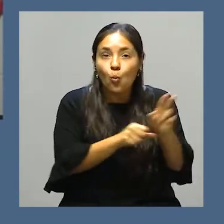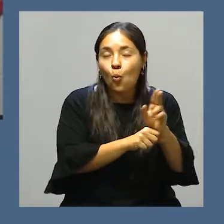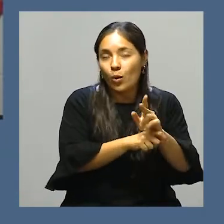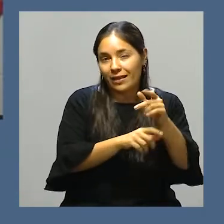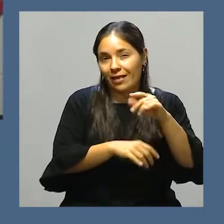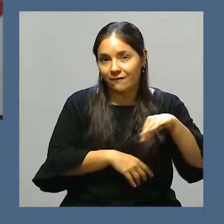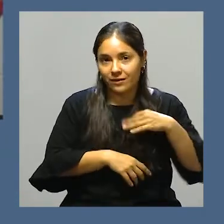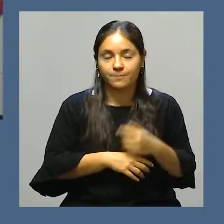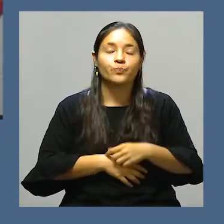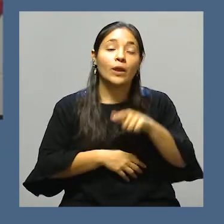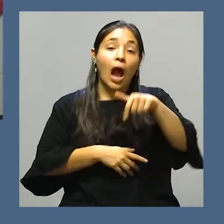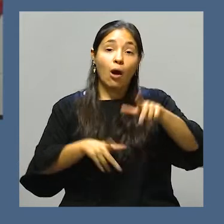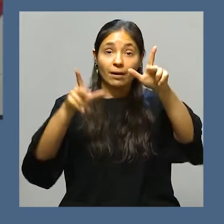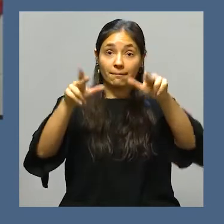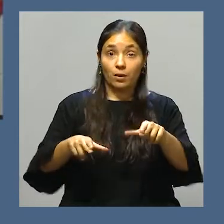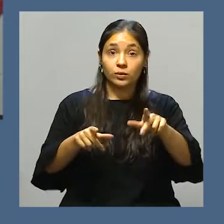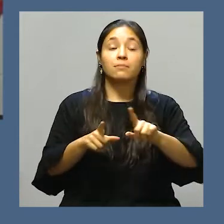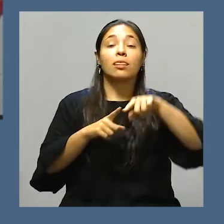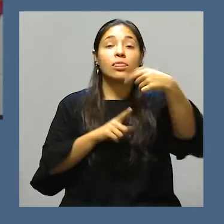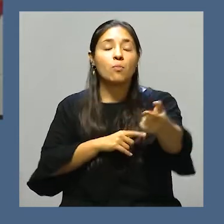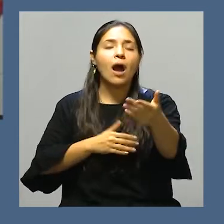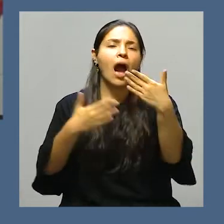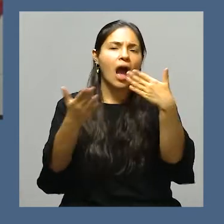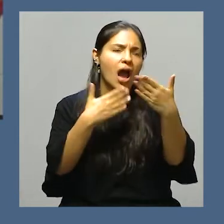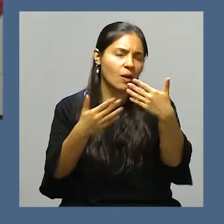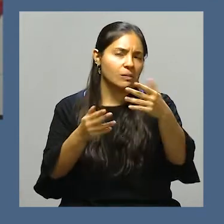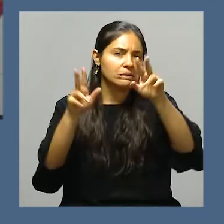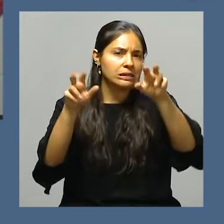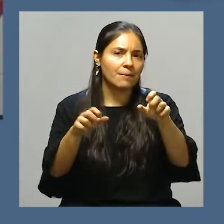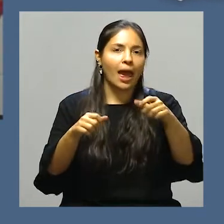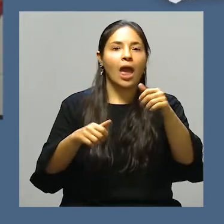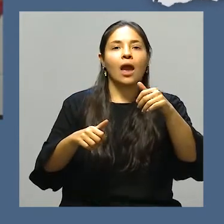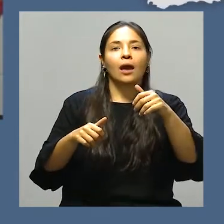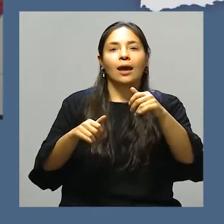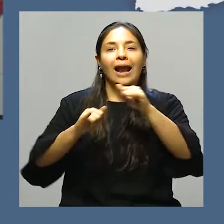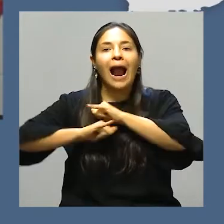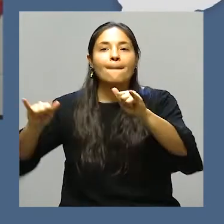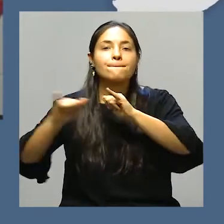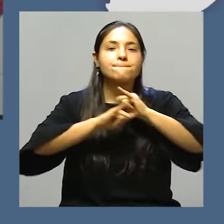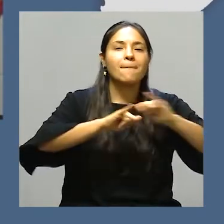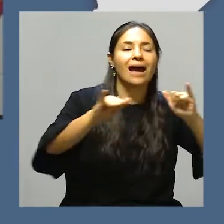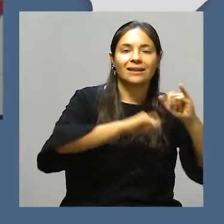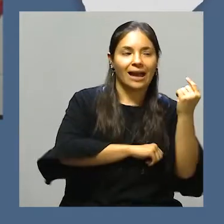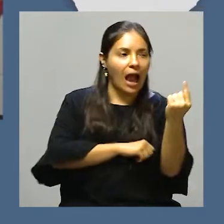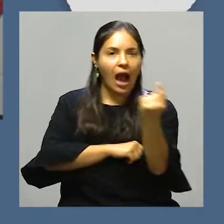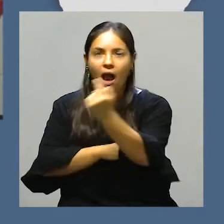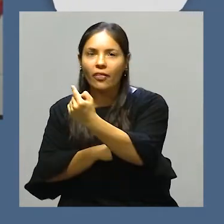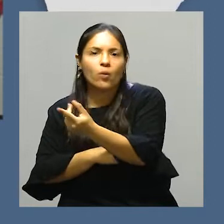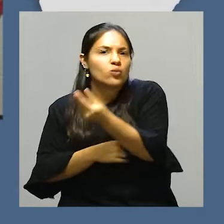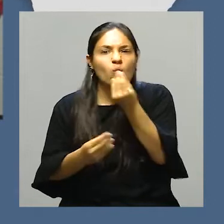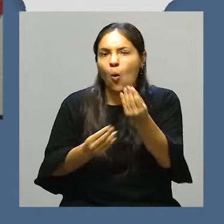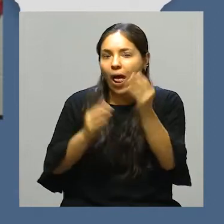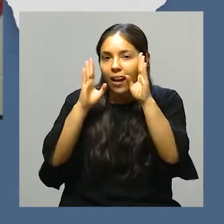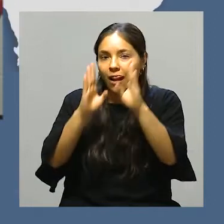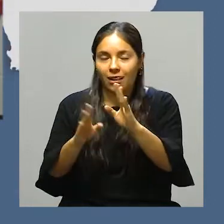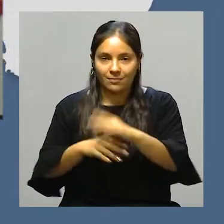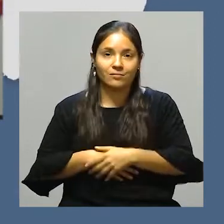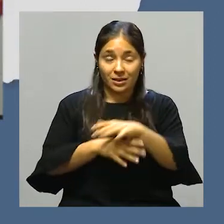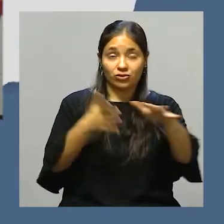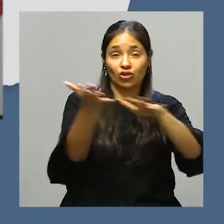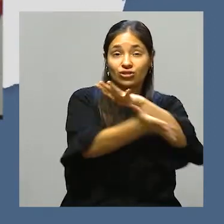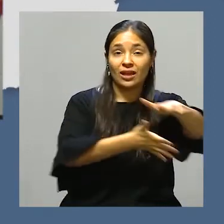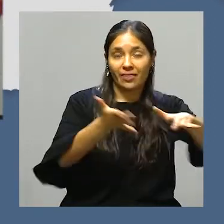demandas, los principales reclamos que tienen hasta la sociedad política? Bueno, hay un reclamo muy general que ha